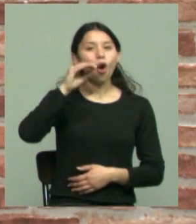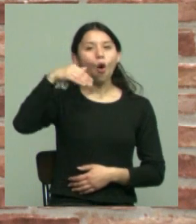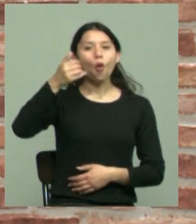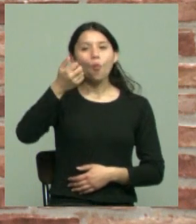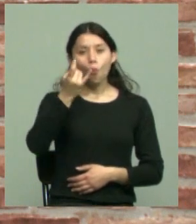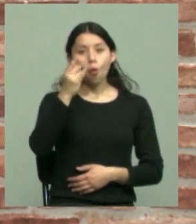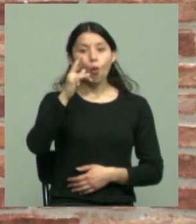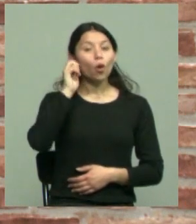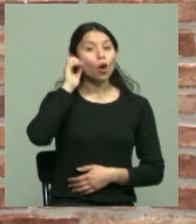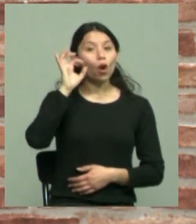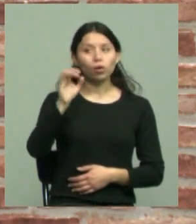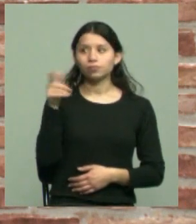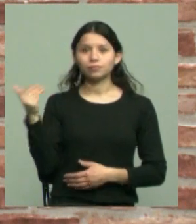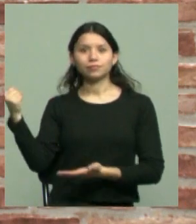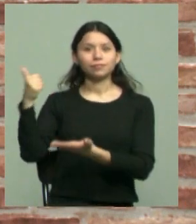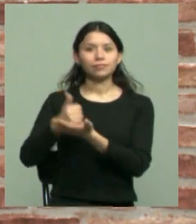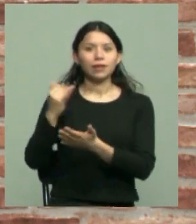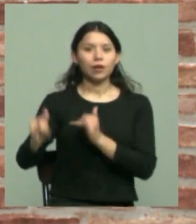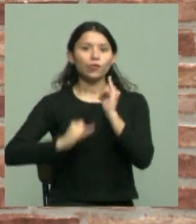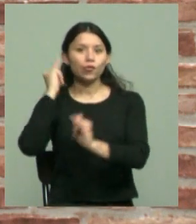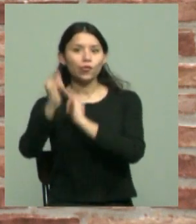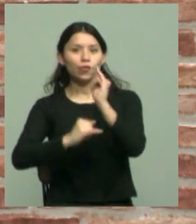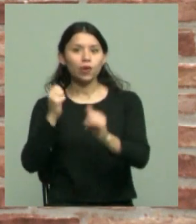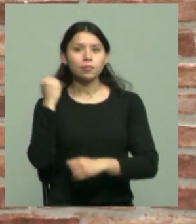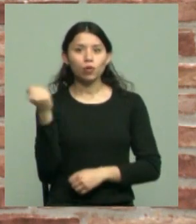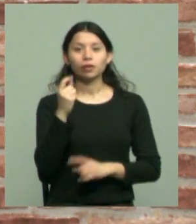Unidiversidad, por venir a compartir esta nota que también hizo, por supuesto, para